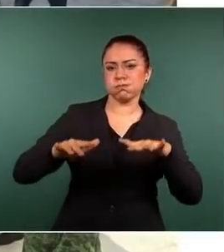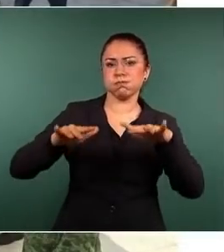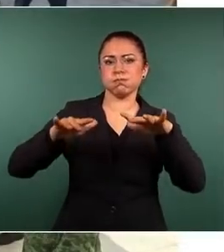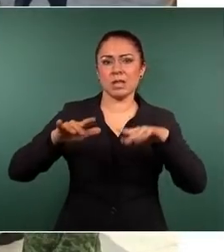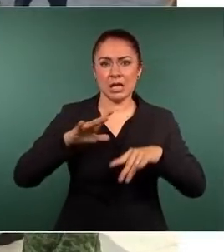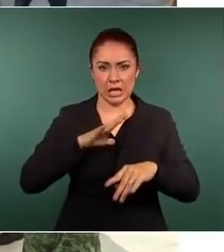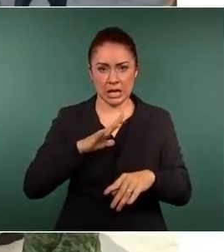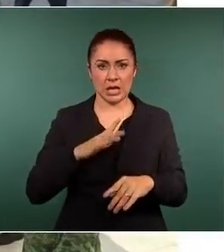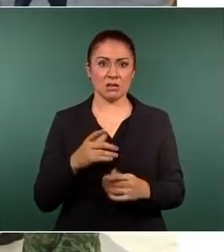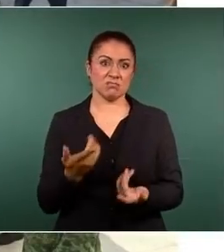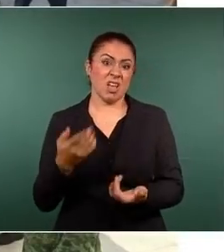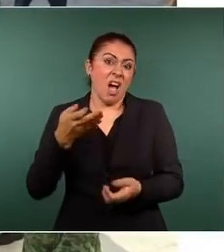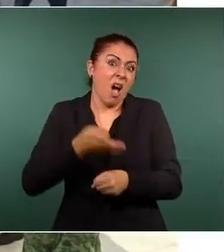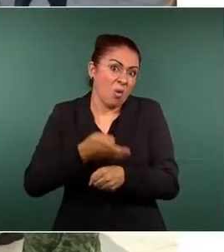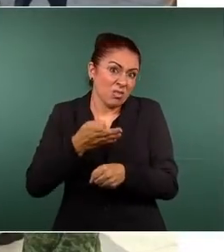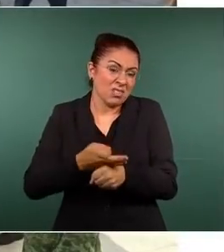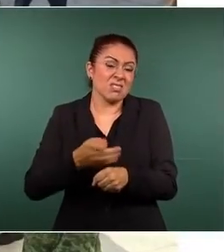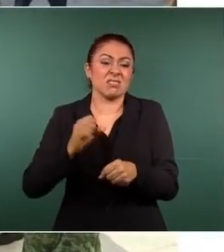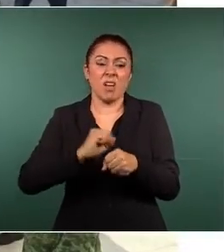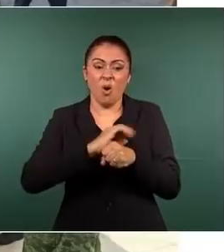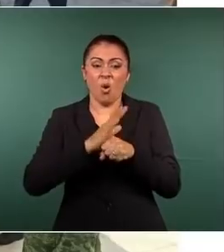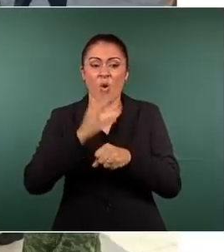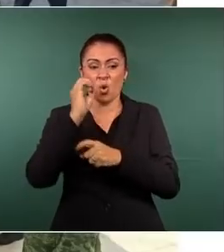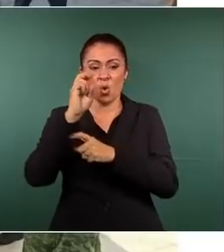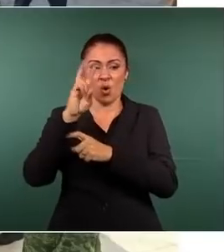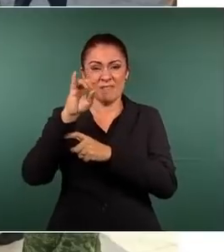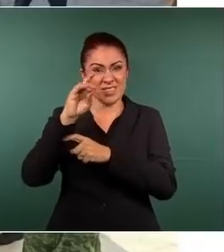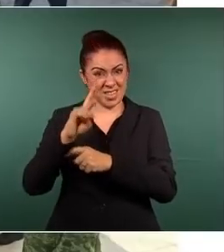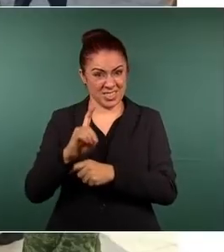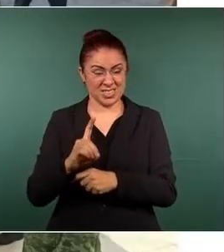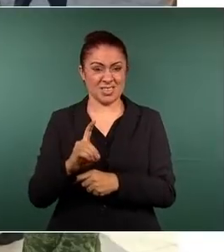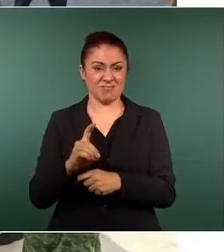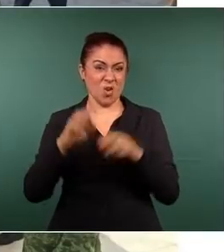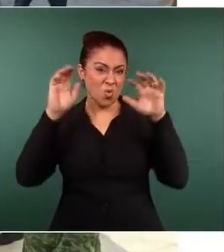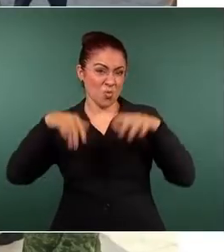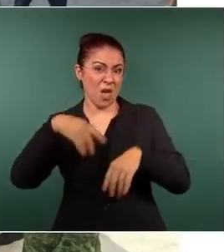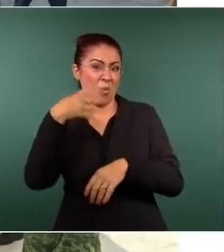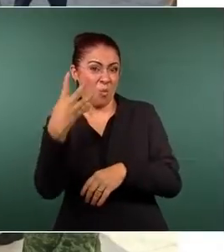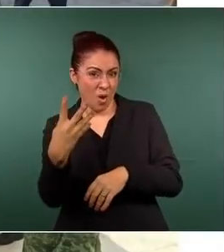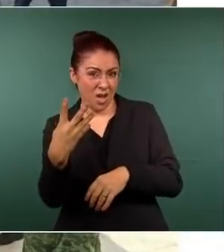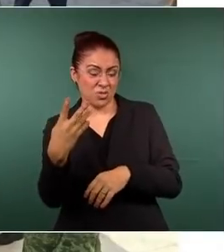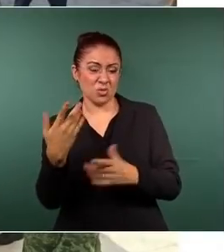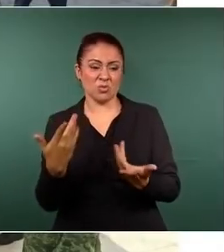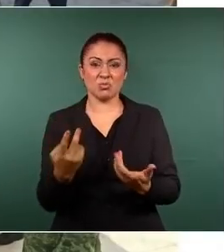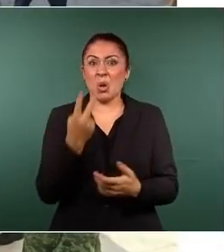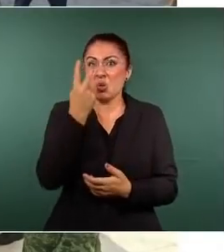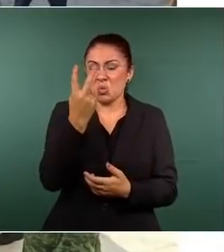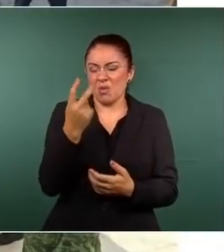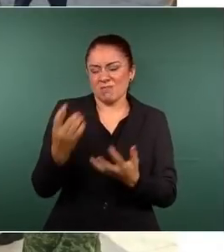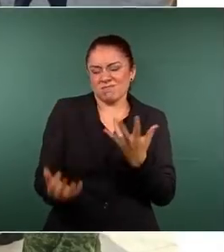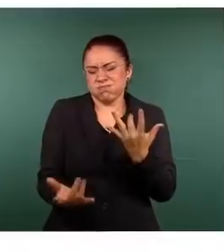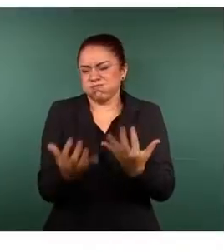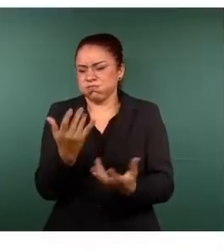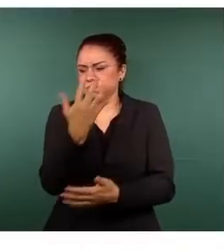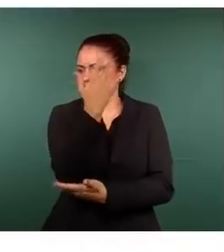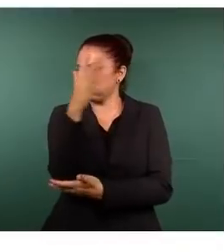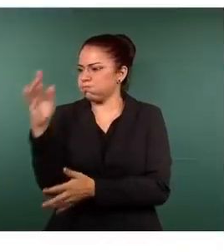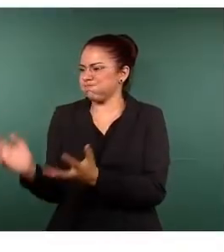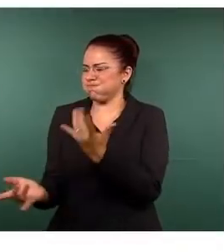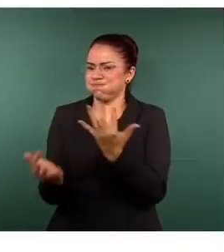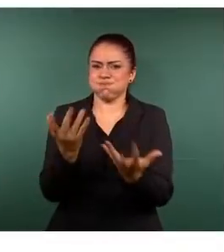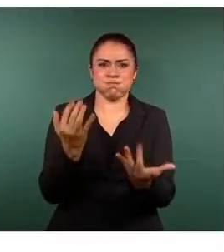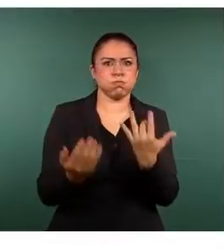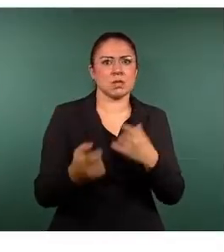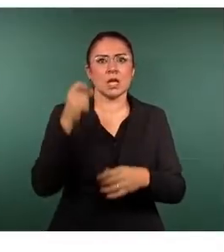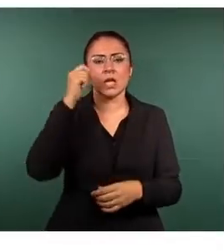lo que es el cob y ahorita y en los incendios forestales adelante por favor en lo que es búsqueda